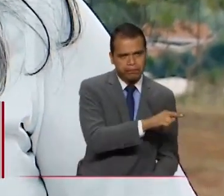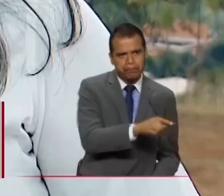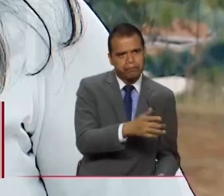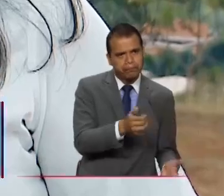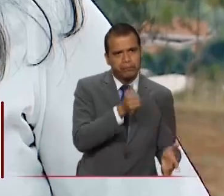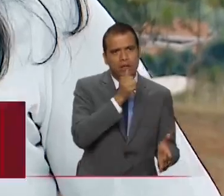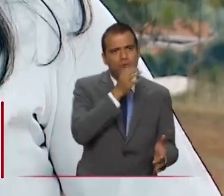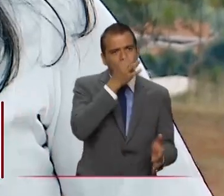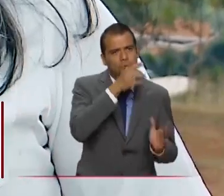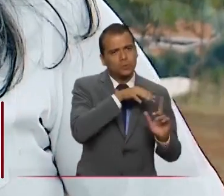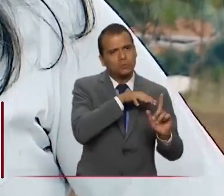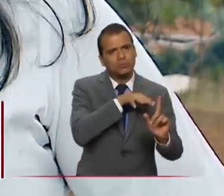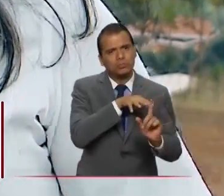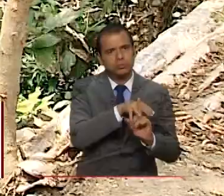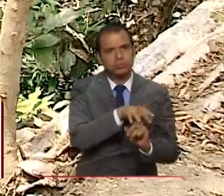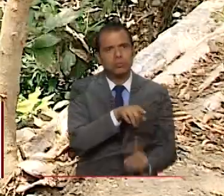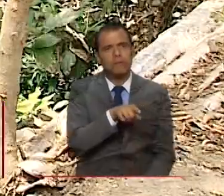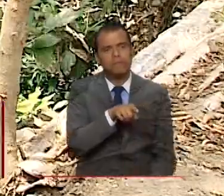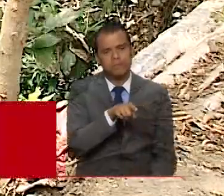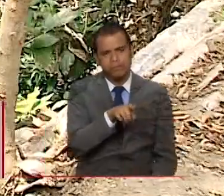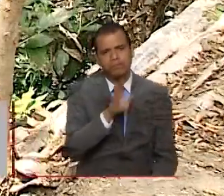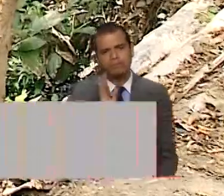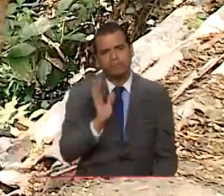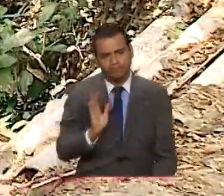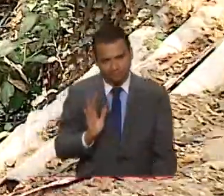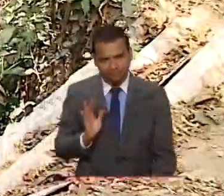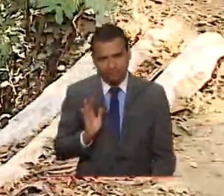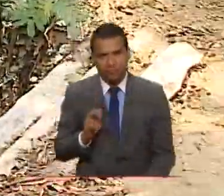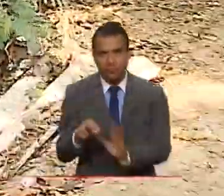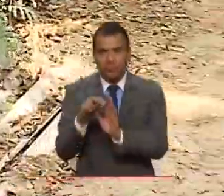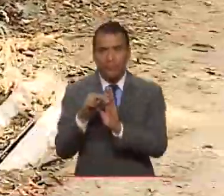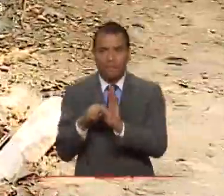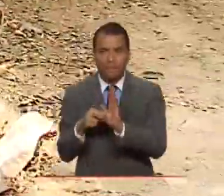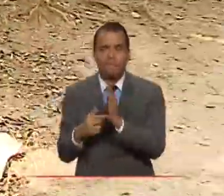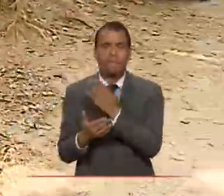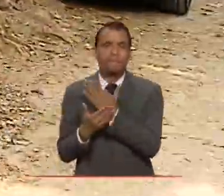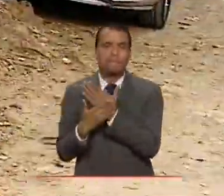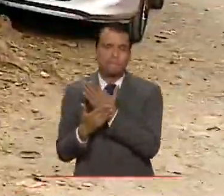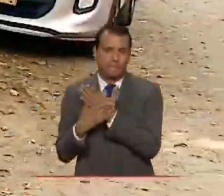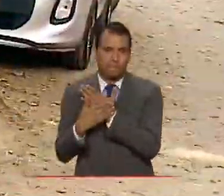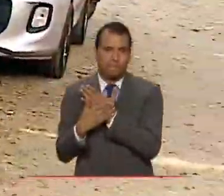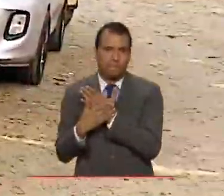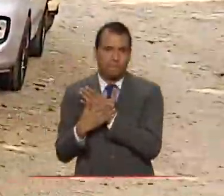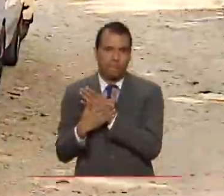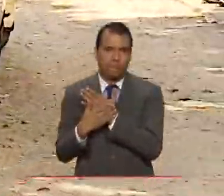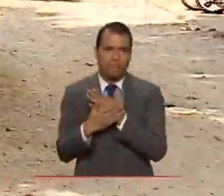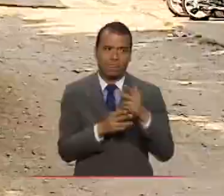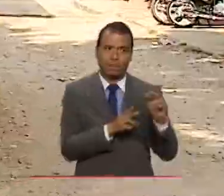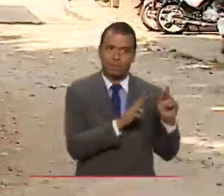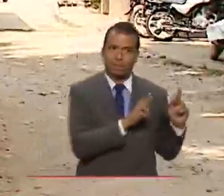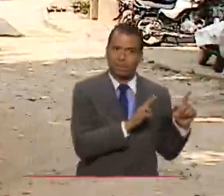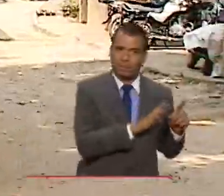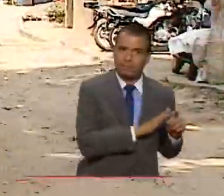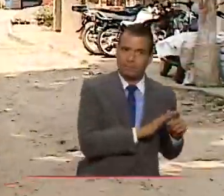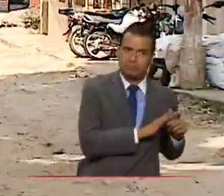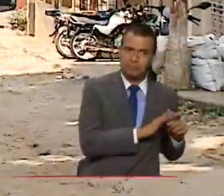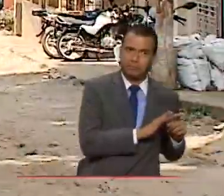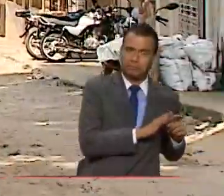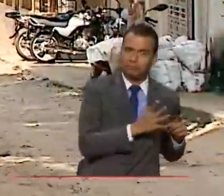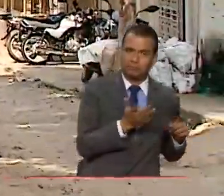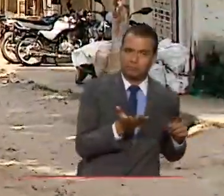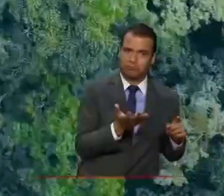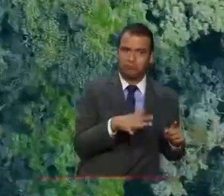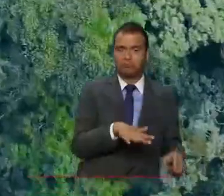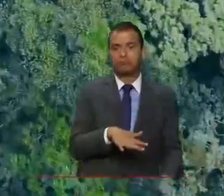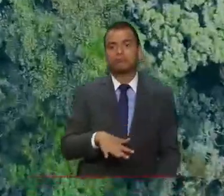descargas al río que lo están afectando. Las normas parecen entrar en contradicción. Las áreas de reserva deben ser casi